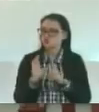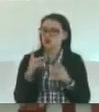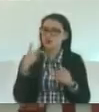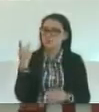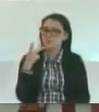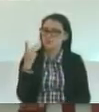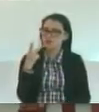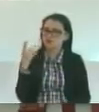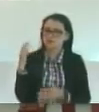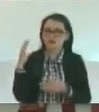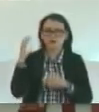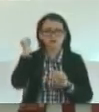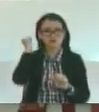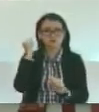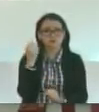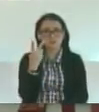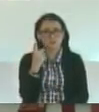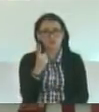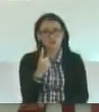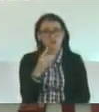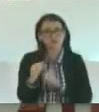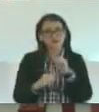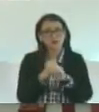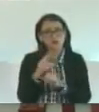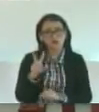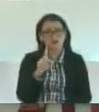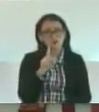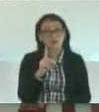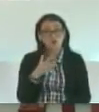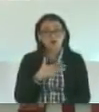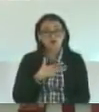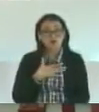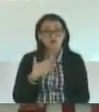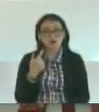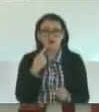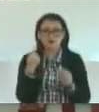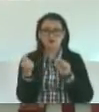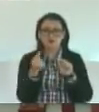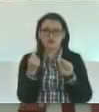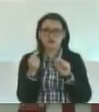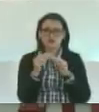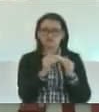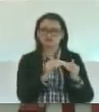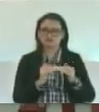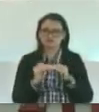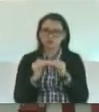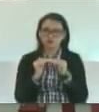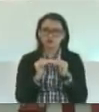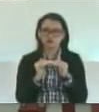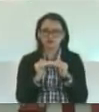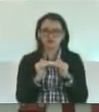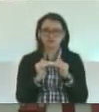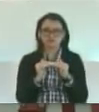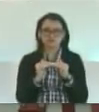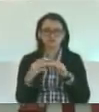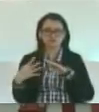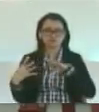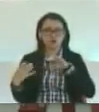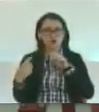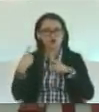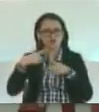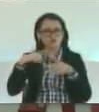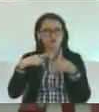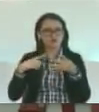y la diplomacia del siglo XXI lo que aspira y espera es que haya diálogo de civilizaciones y entendimiento entre los